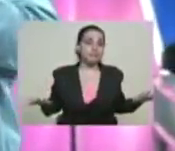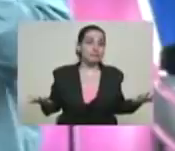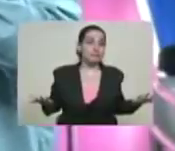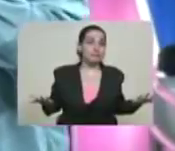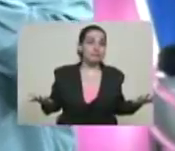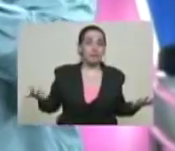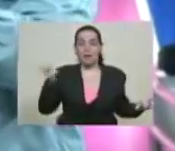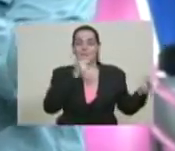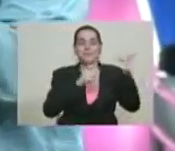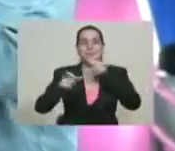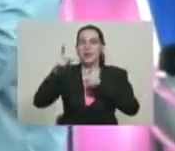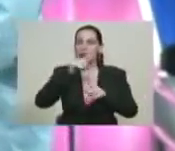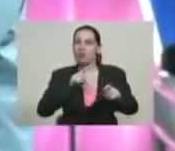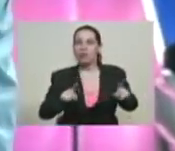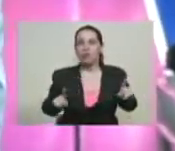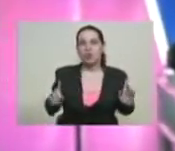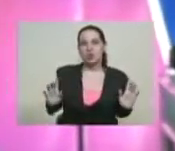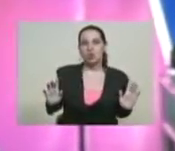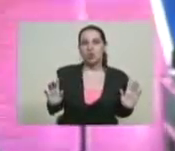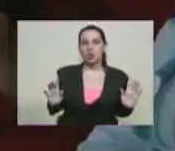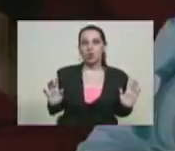Y pregunto más allá,